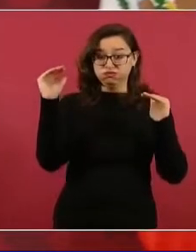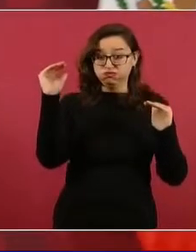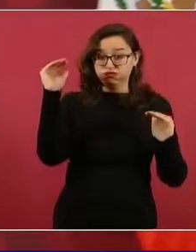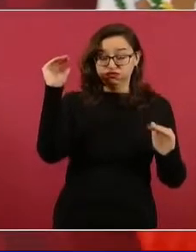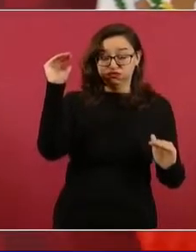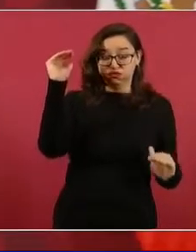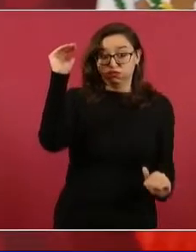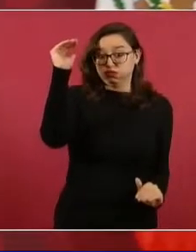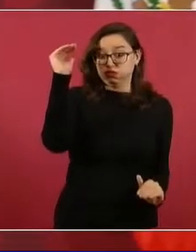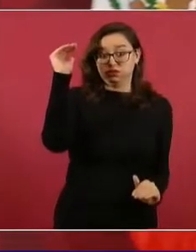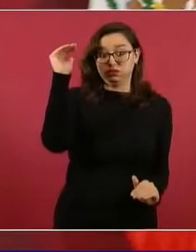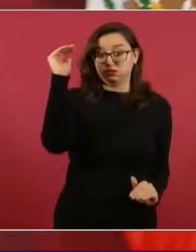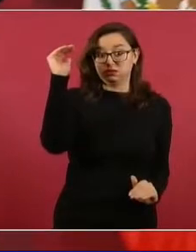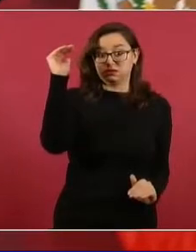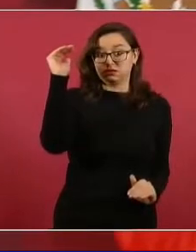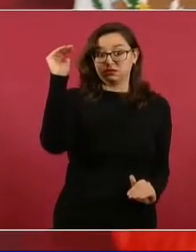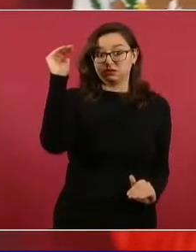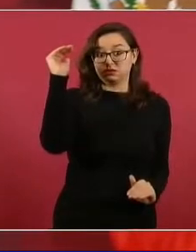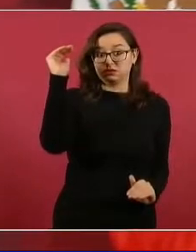Y ese desequilibrio